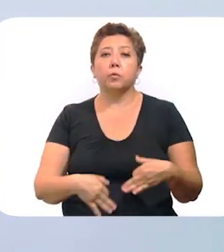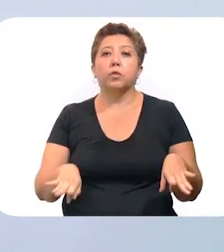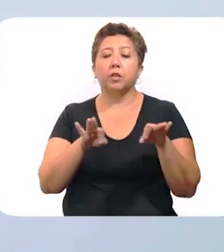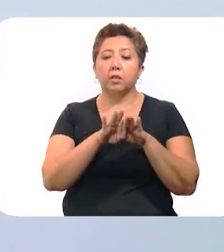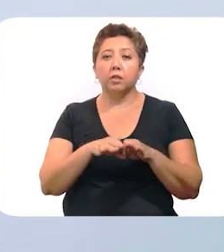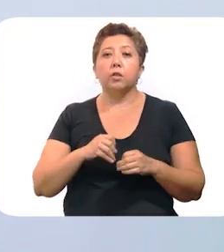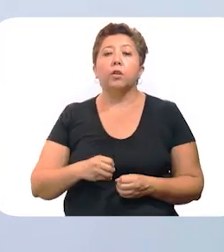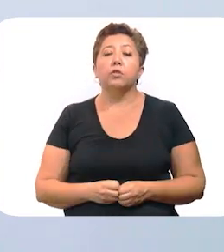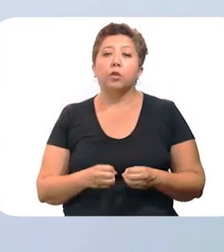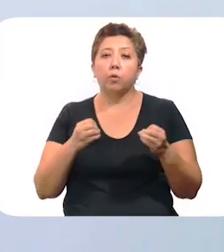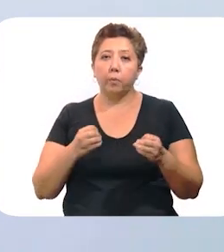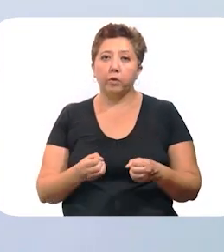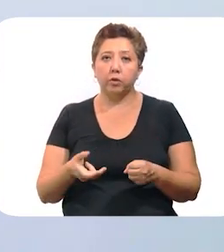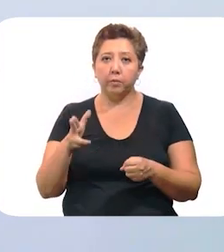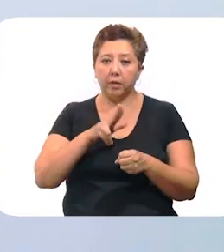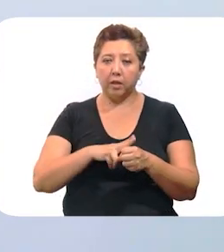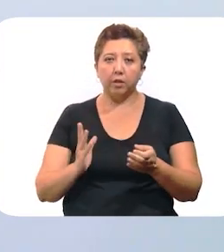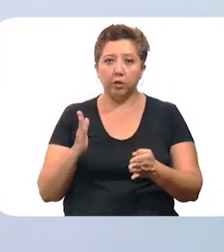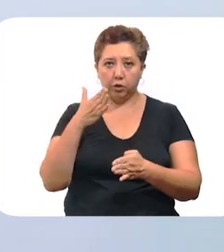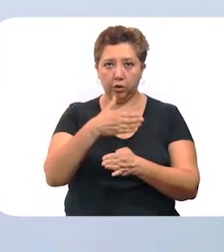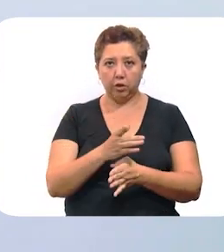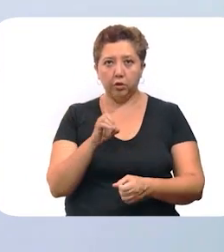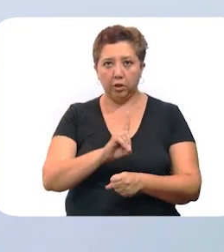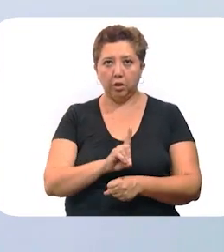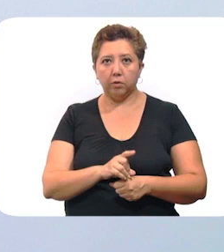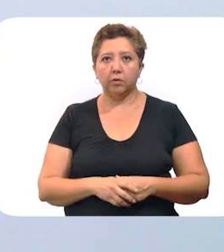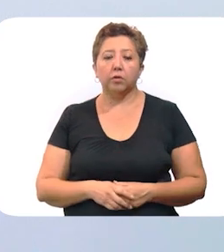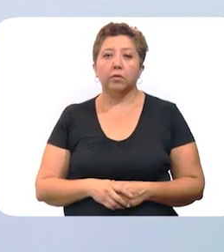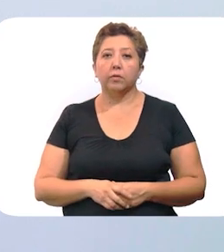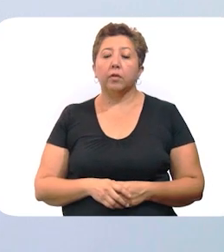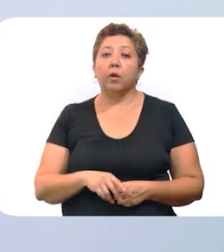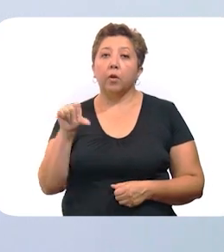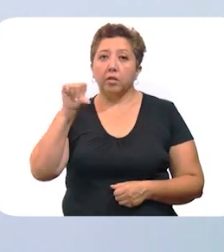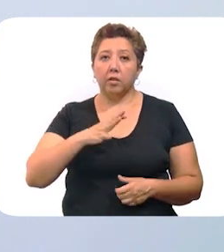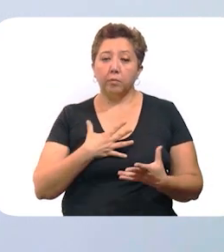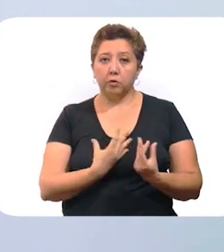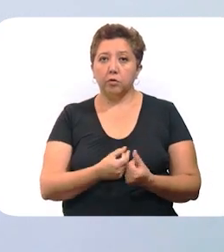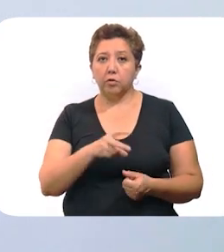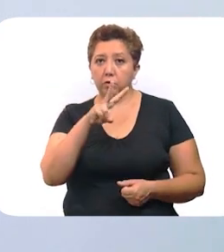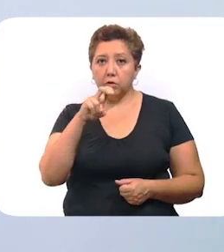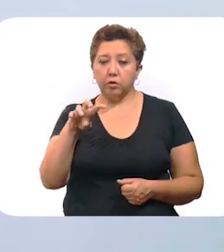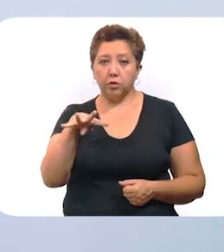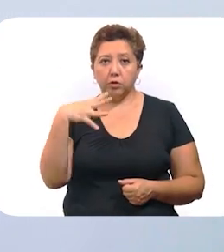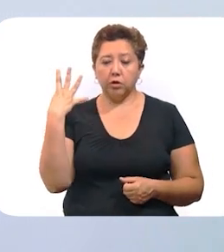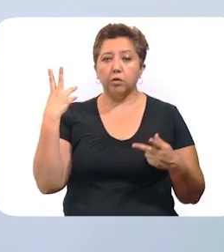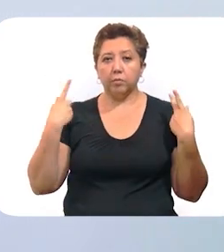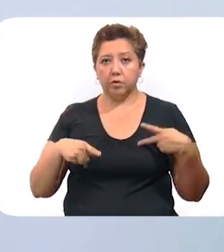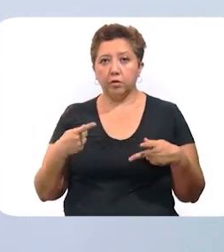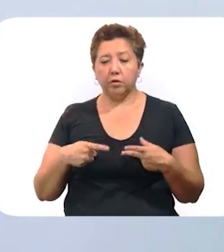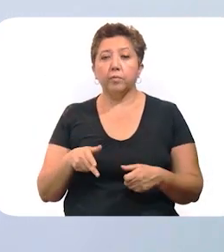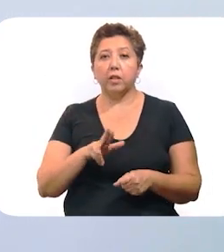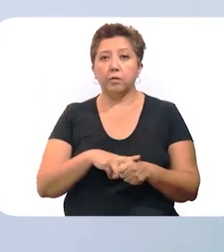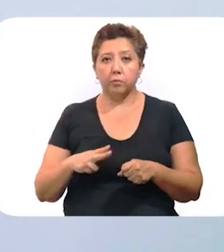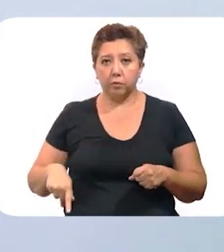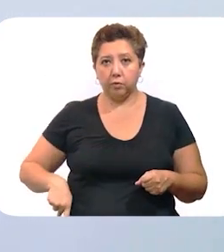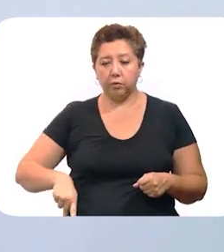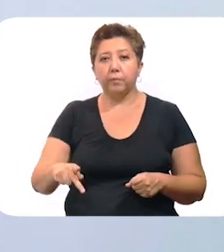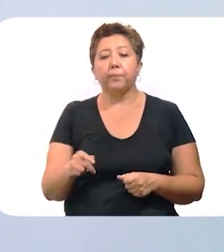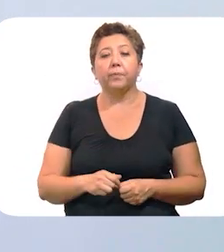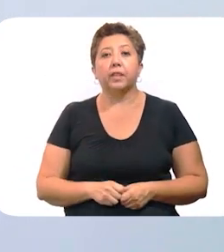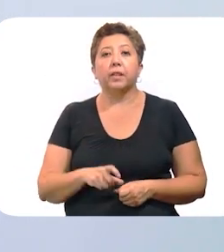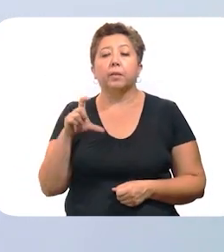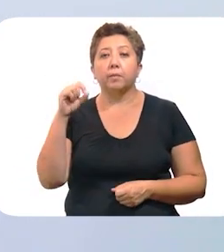importantes son la ocupación hospitalaria y los ingresos diarios. El día de hoy tenemos 214 pacientes en hospitales públicos,